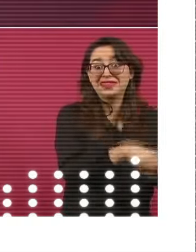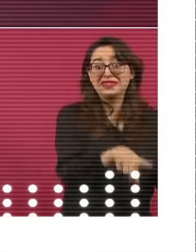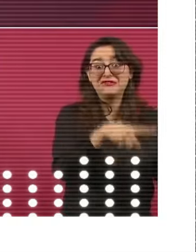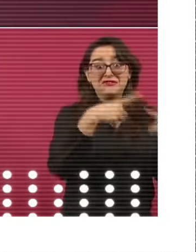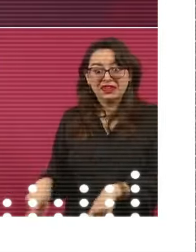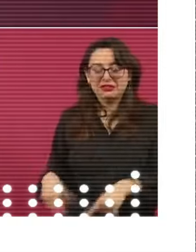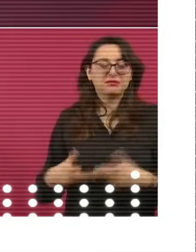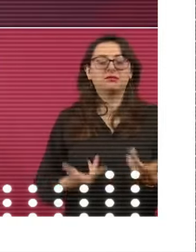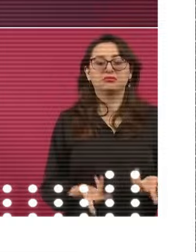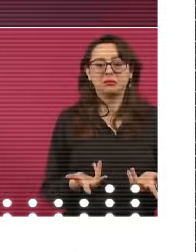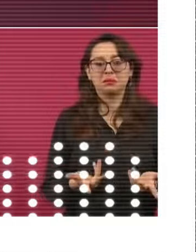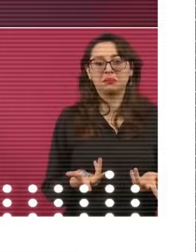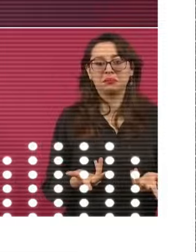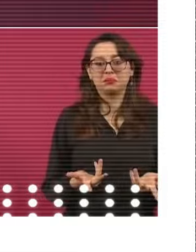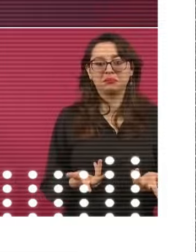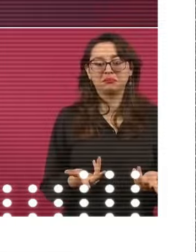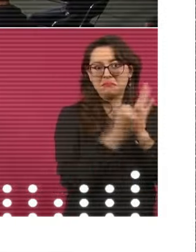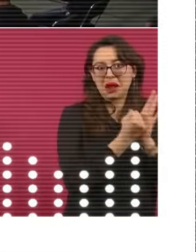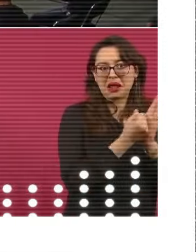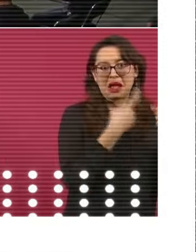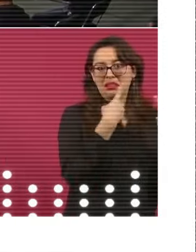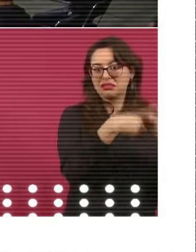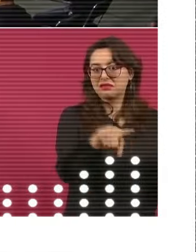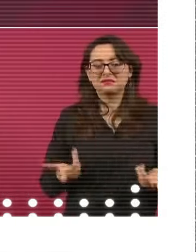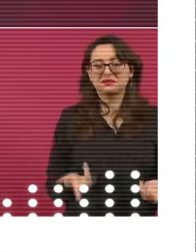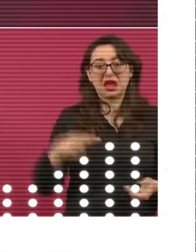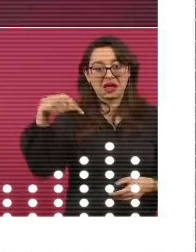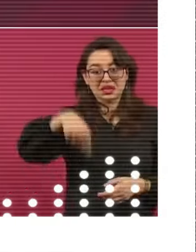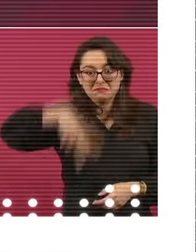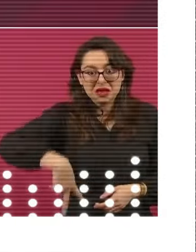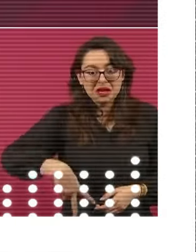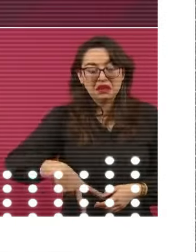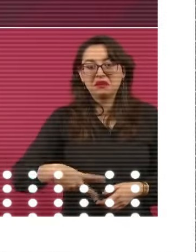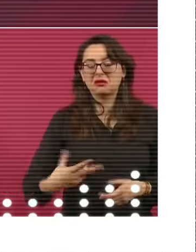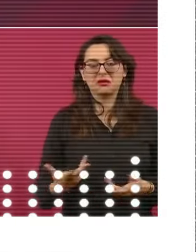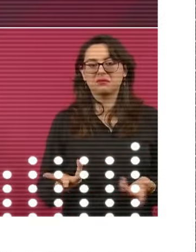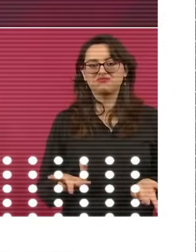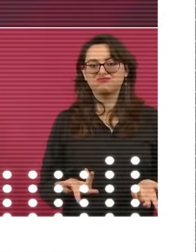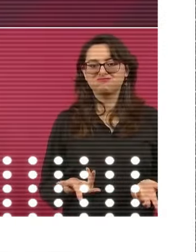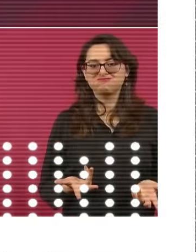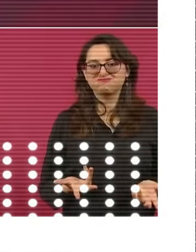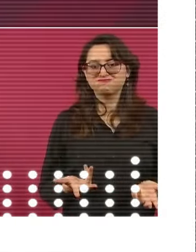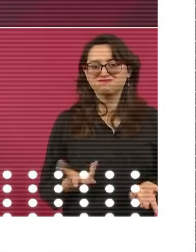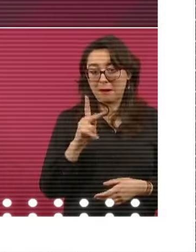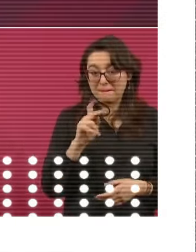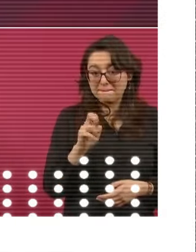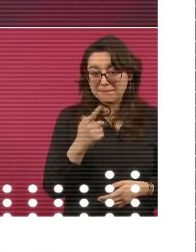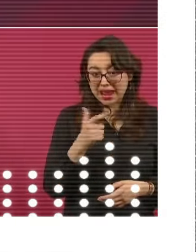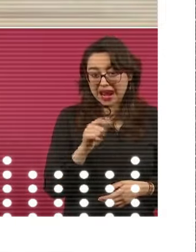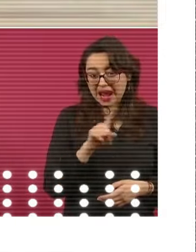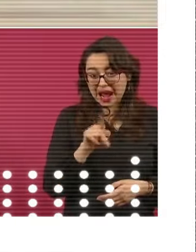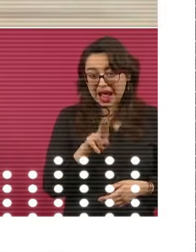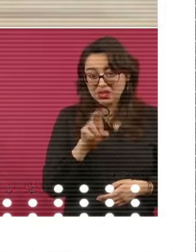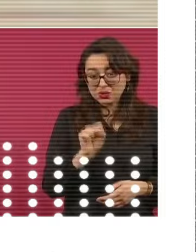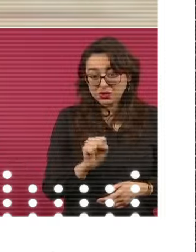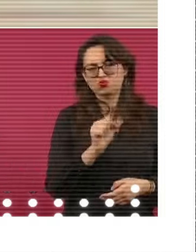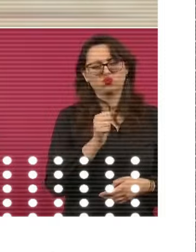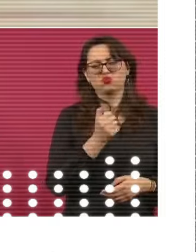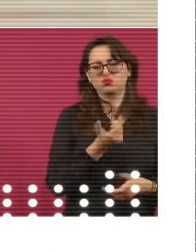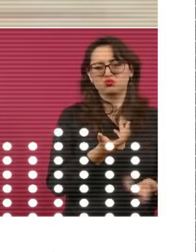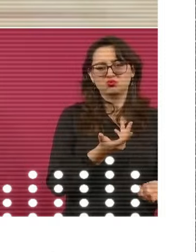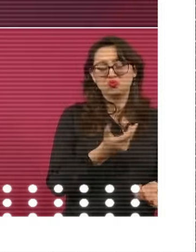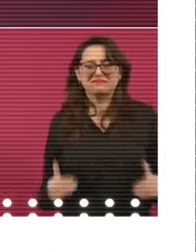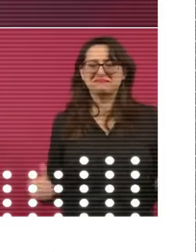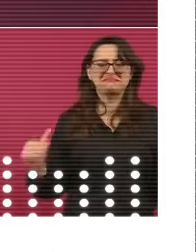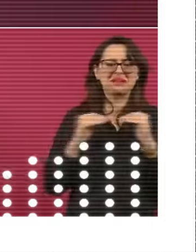a pegas eh en todas partes y en México no eh necesariamente pegasos pero son sistemas que